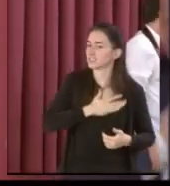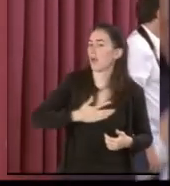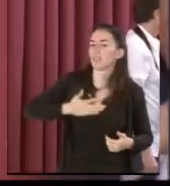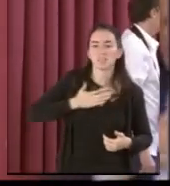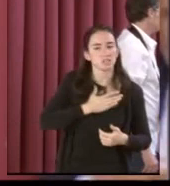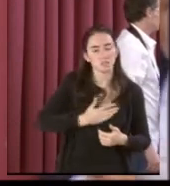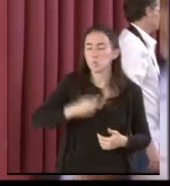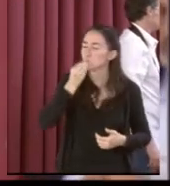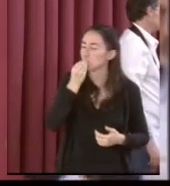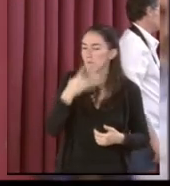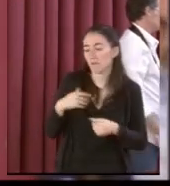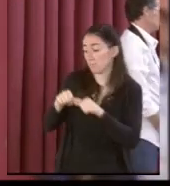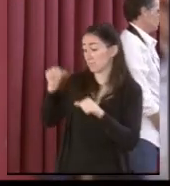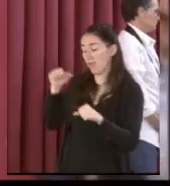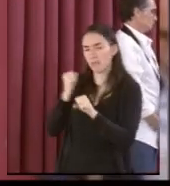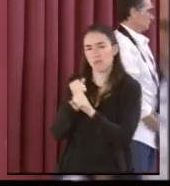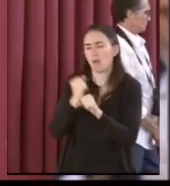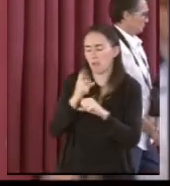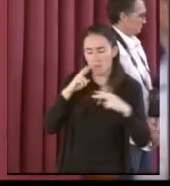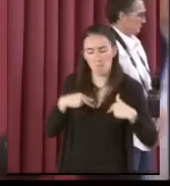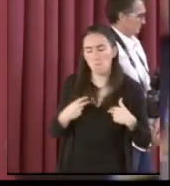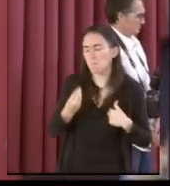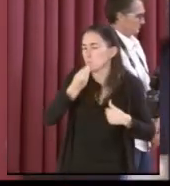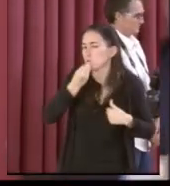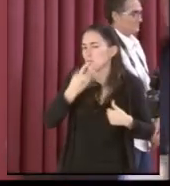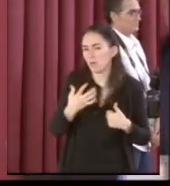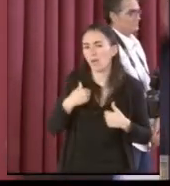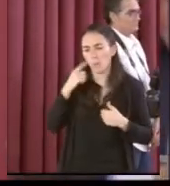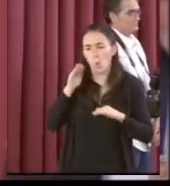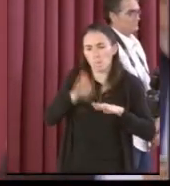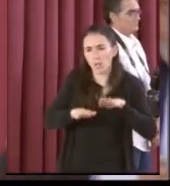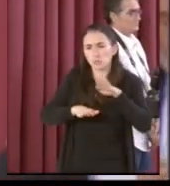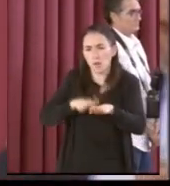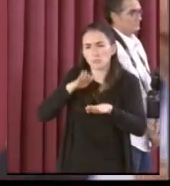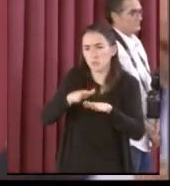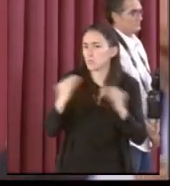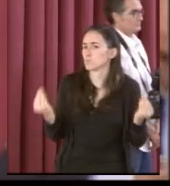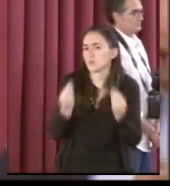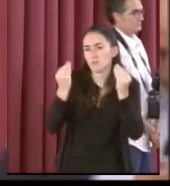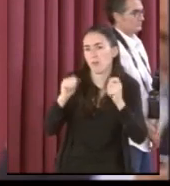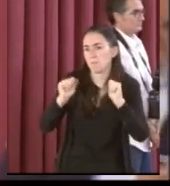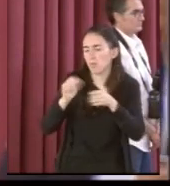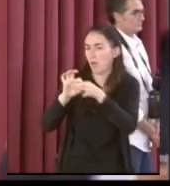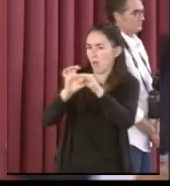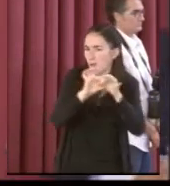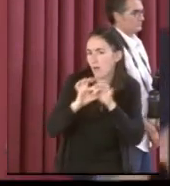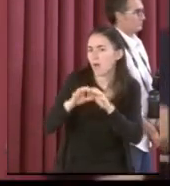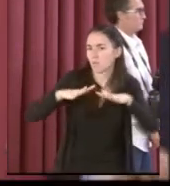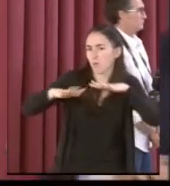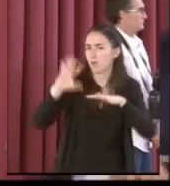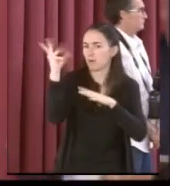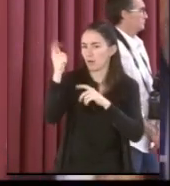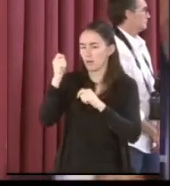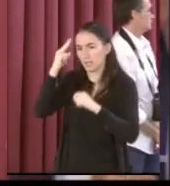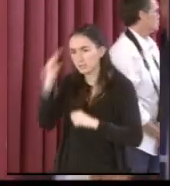realizado porque estamos dando pasos importantes para hacer de Logroño una ciudad más cohesionada, más dinámica, más sostenible,